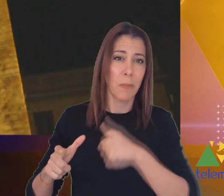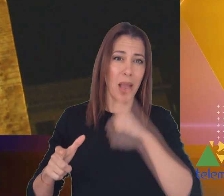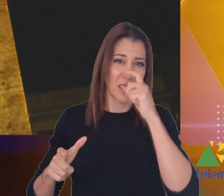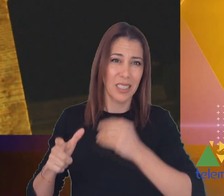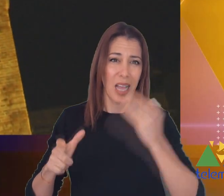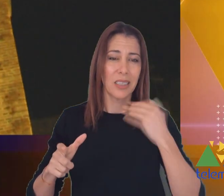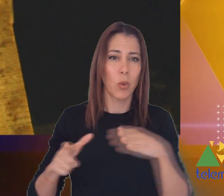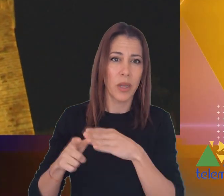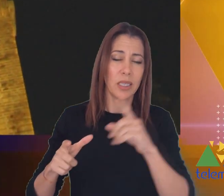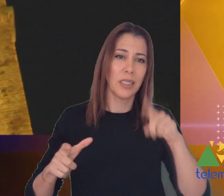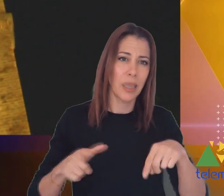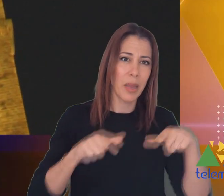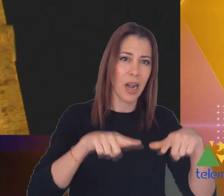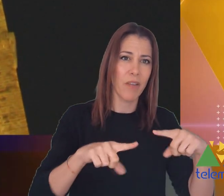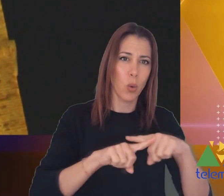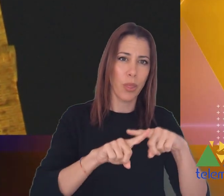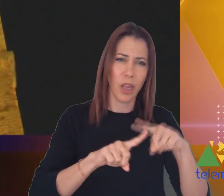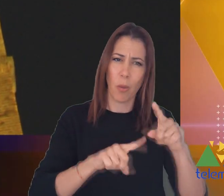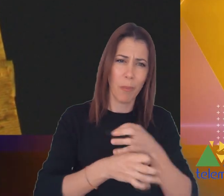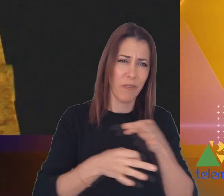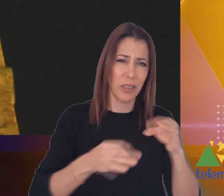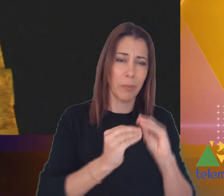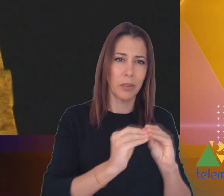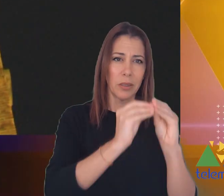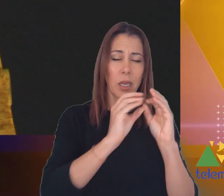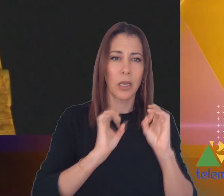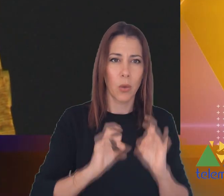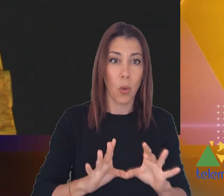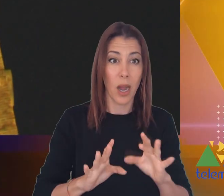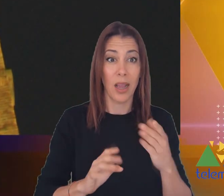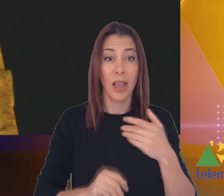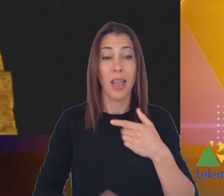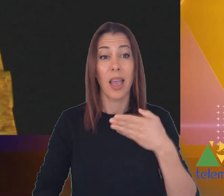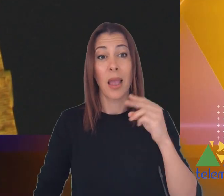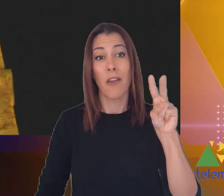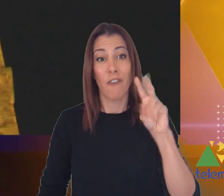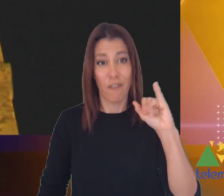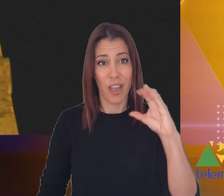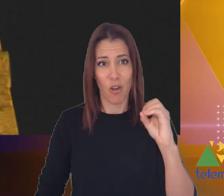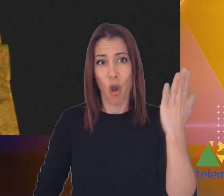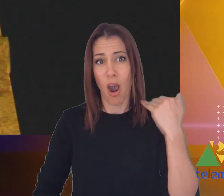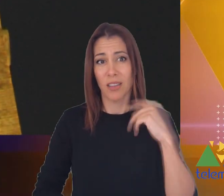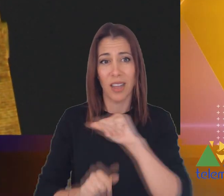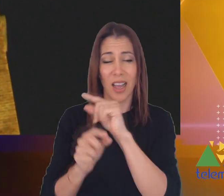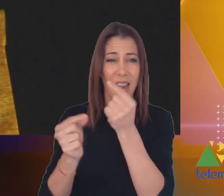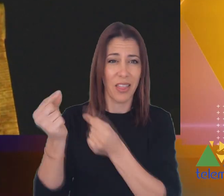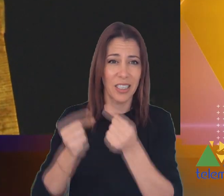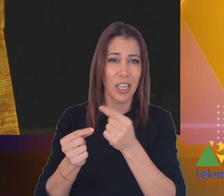antigua, y la nave de crucero perfectamente restaurada, tal y como Ambrosio de Vico la diseñó